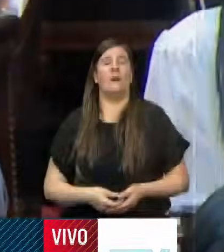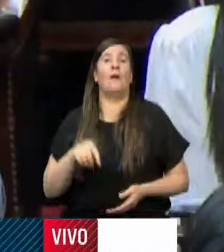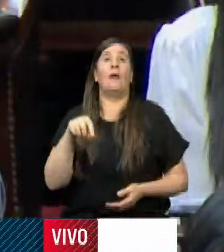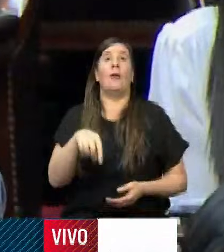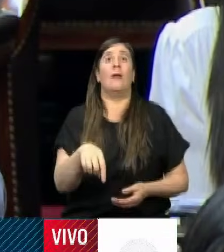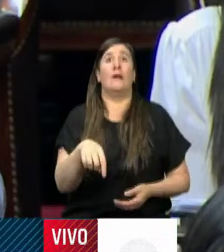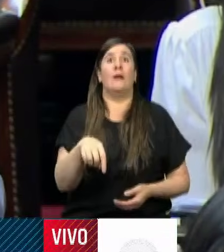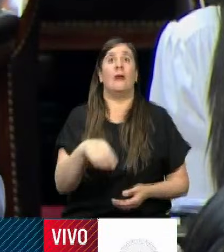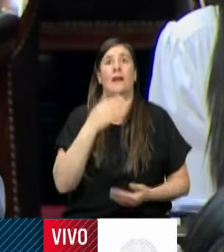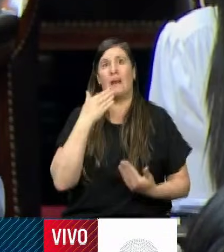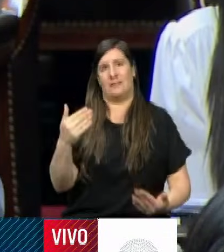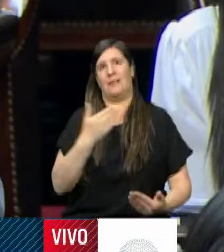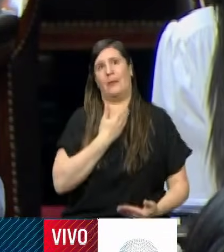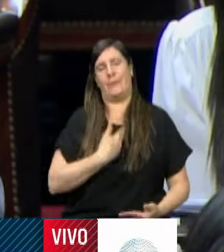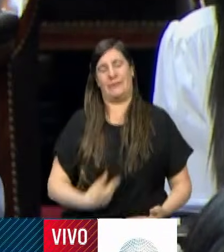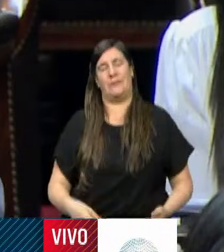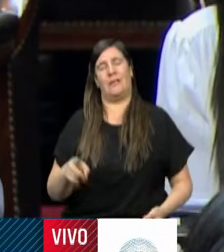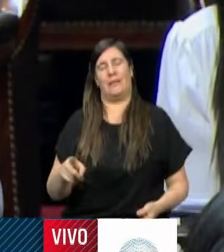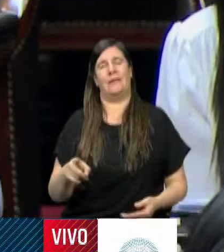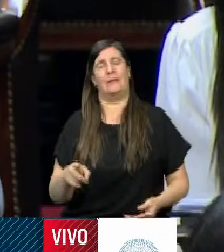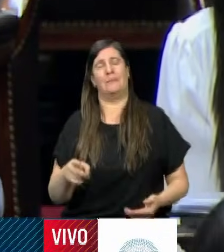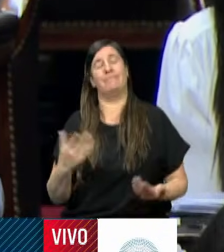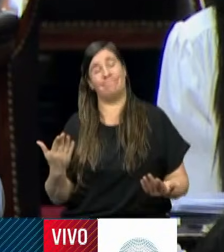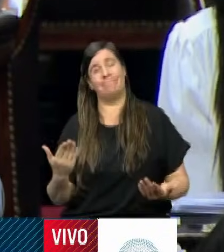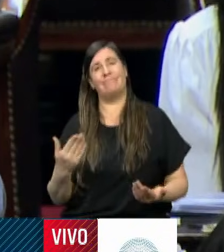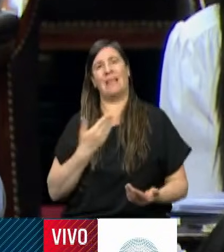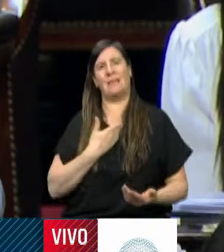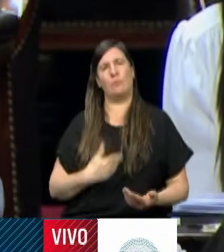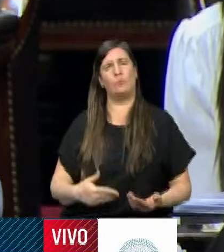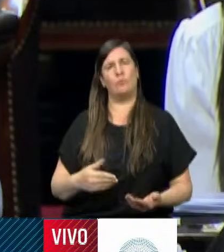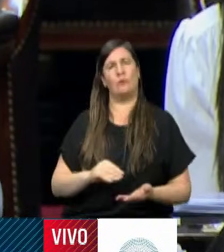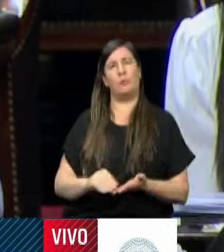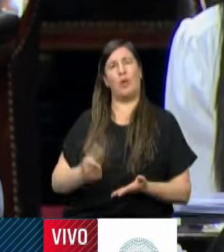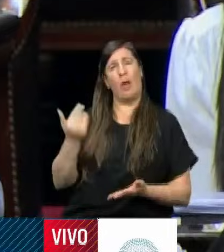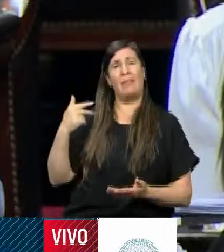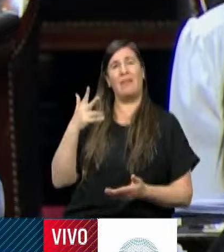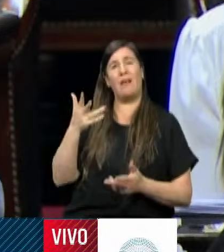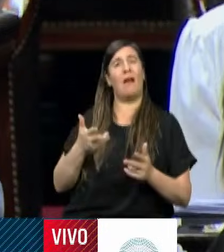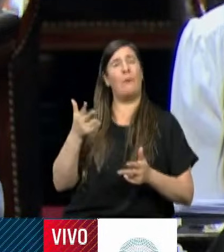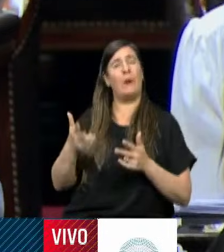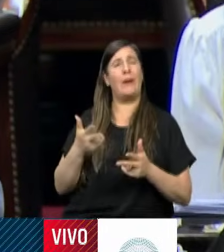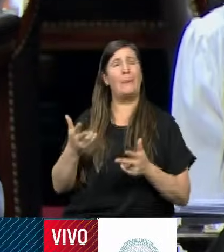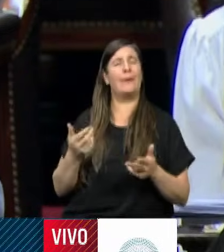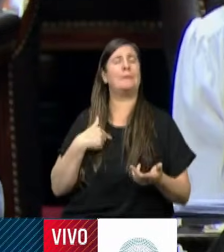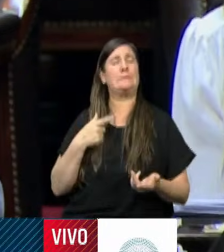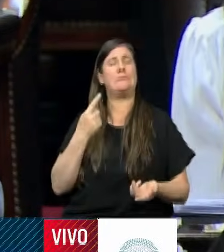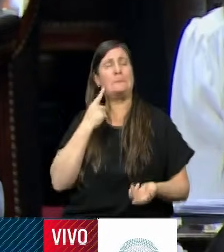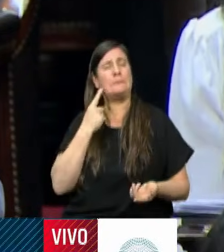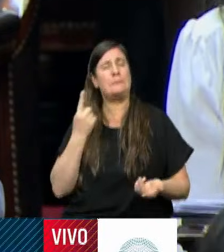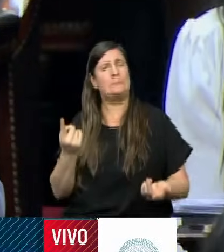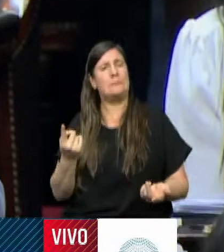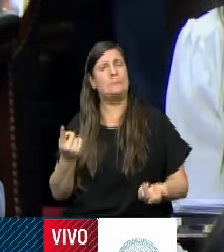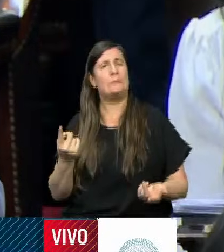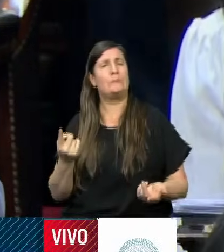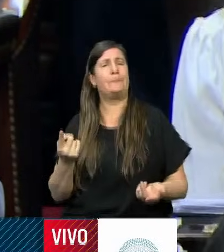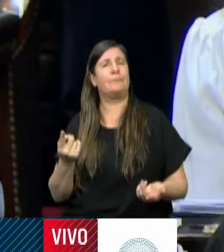Escuchaba el discurso del diputado preopinante que habla de